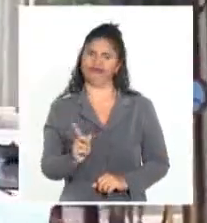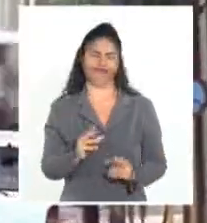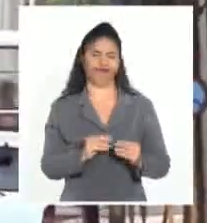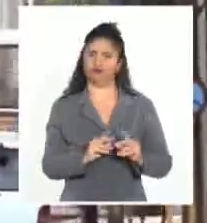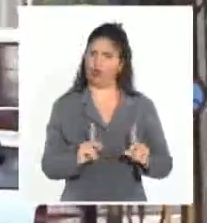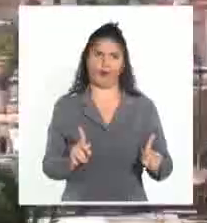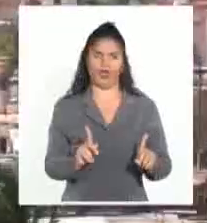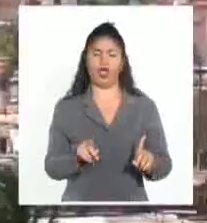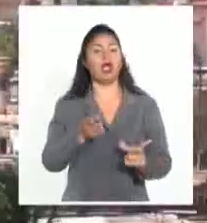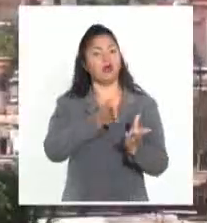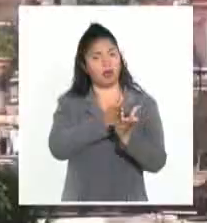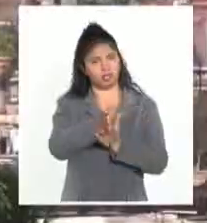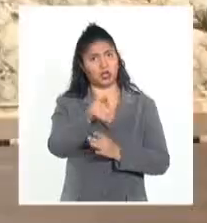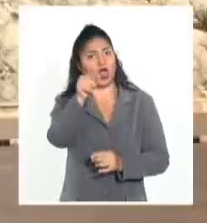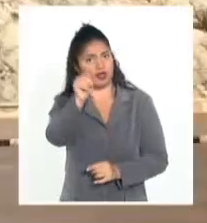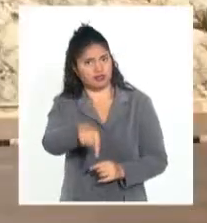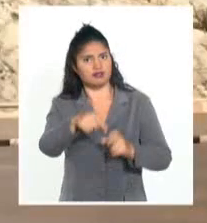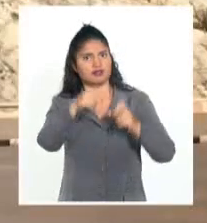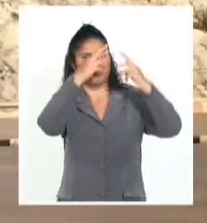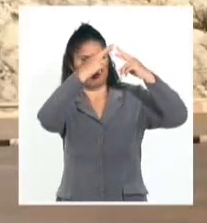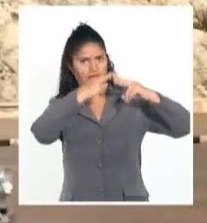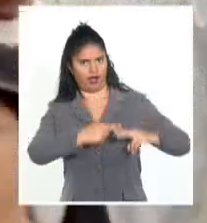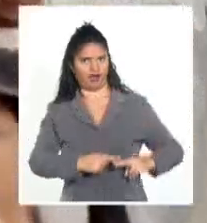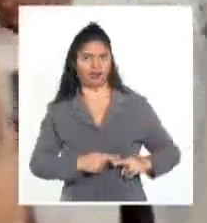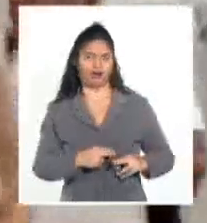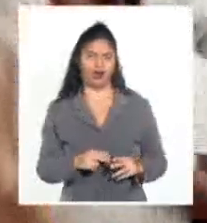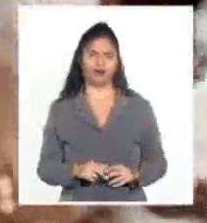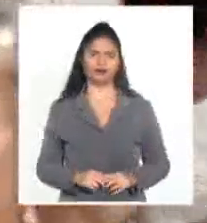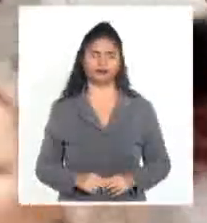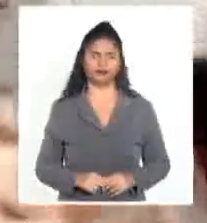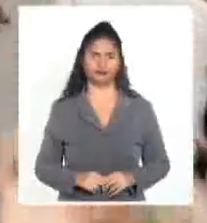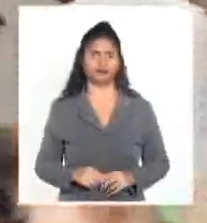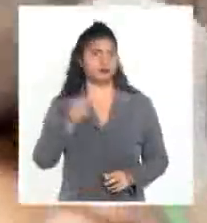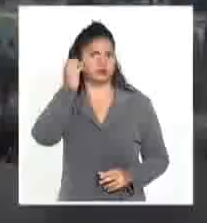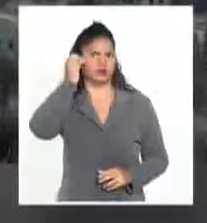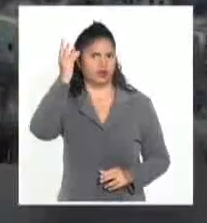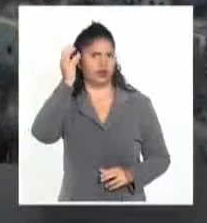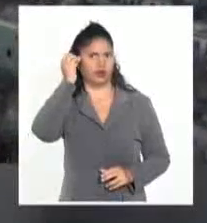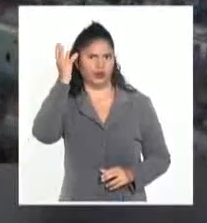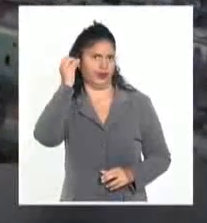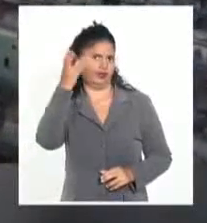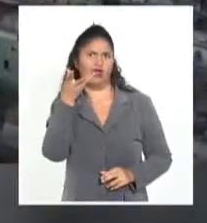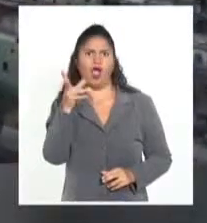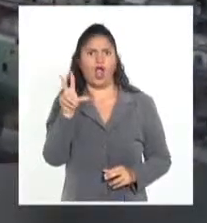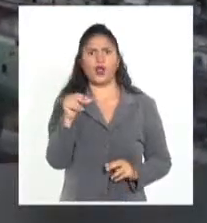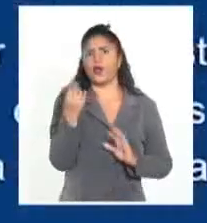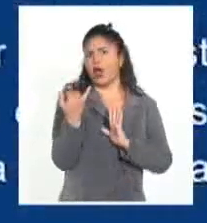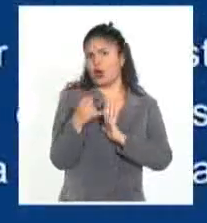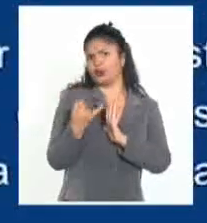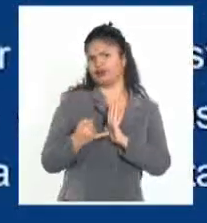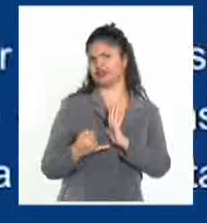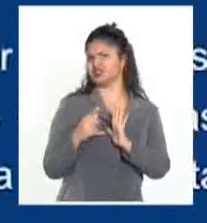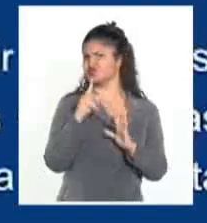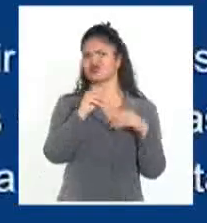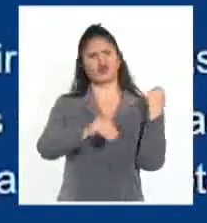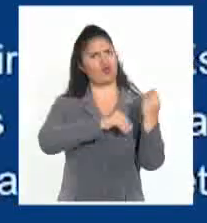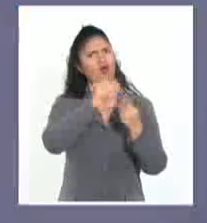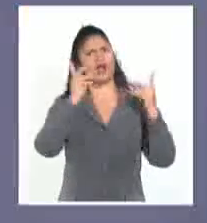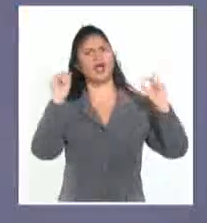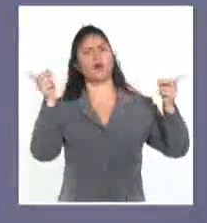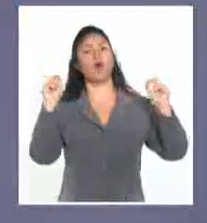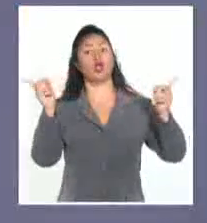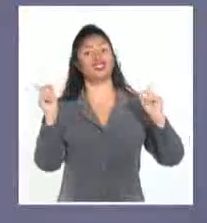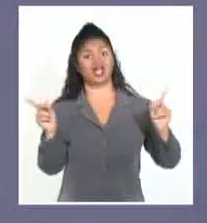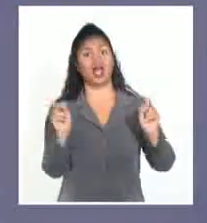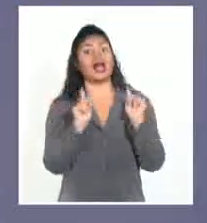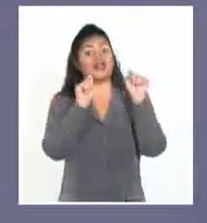la agresión y copiando a su predecesor en el invento o coauspicio de nuevos pretextos para no cambiar la política fascista.